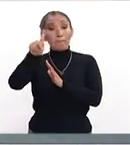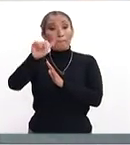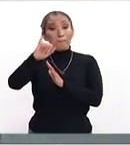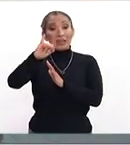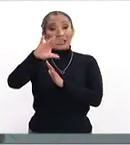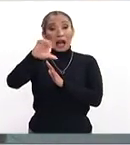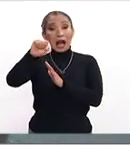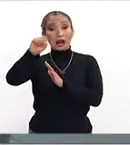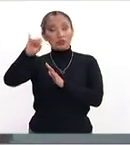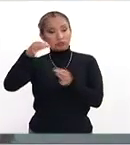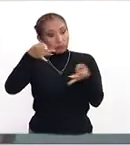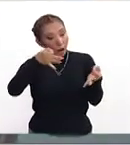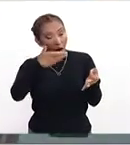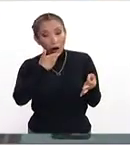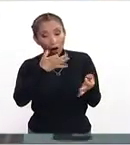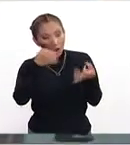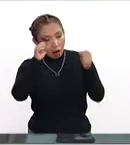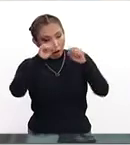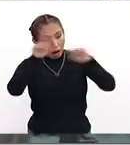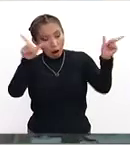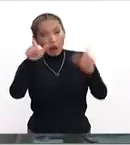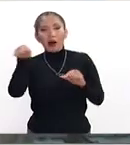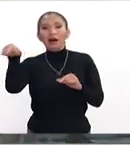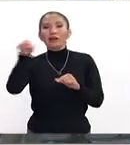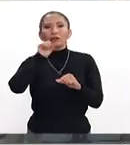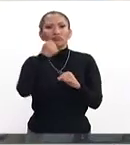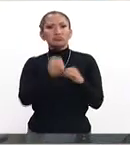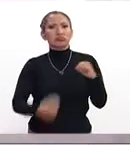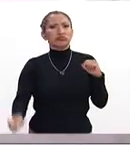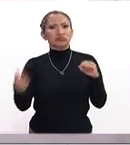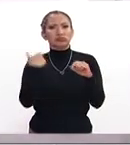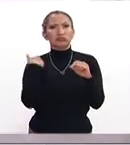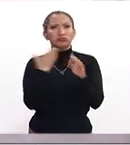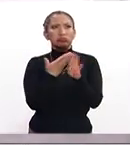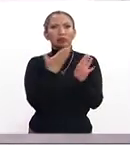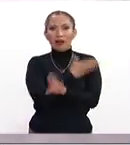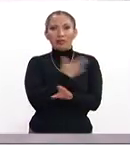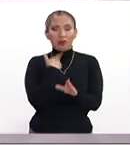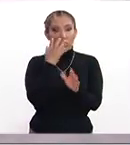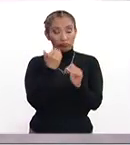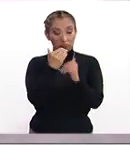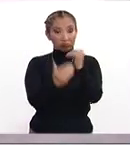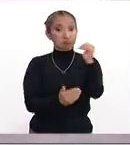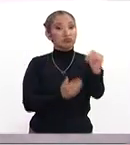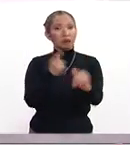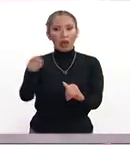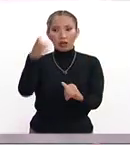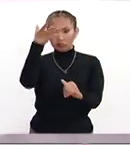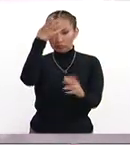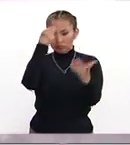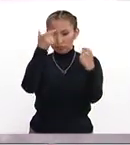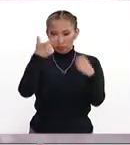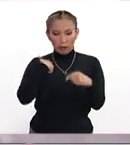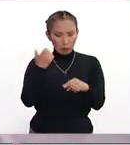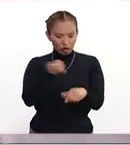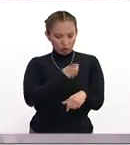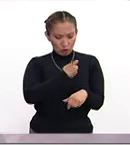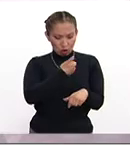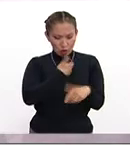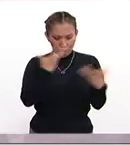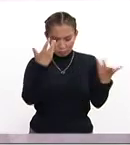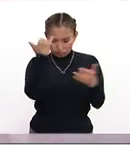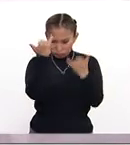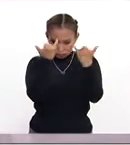¿no? Era, además de un talento precoz, tenía una formación, fue autodidacta, hay que recordar